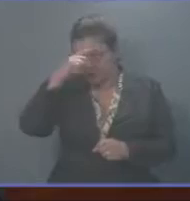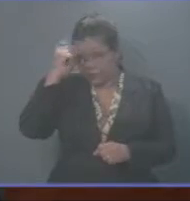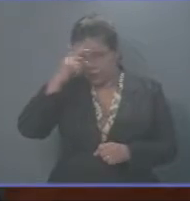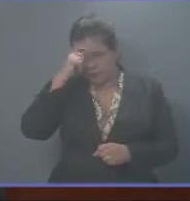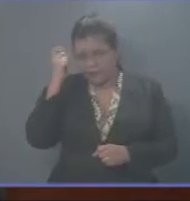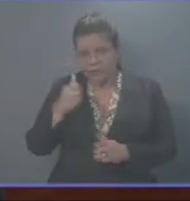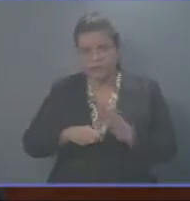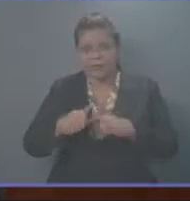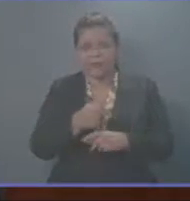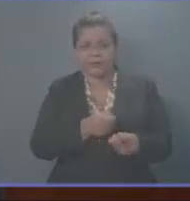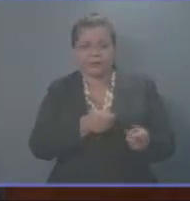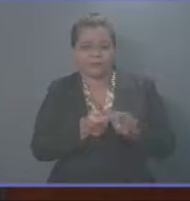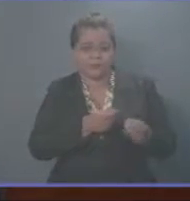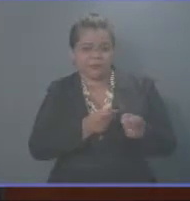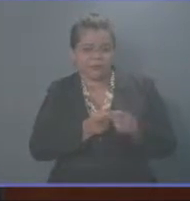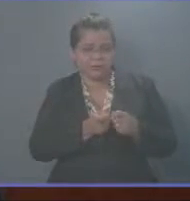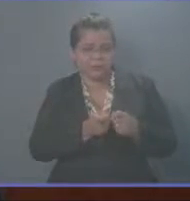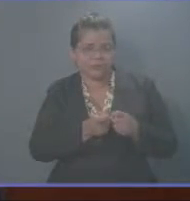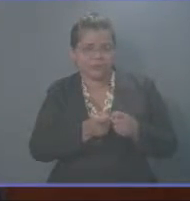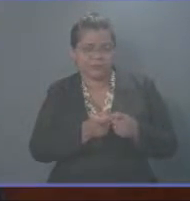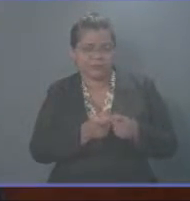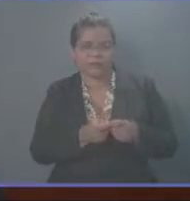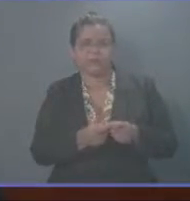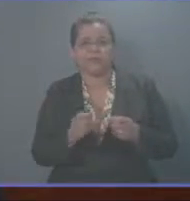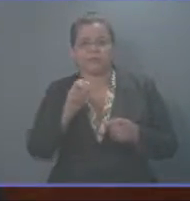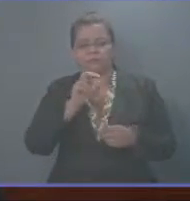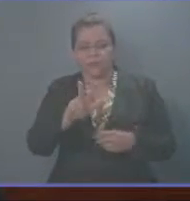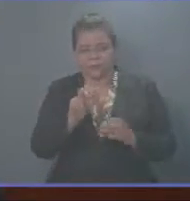personal administrativo y